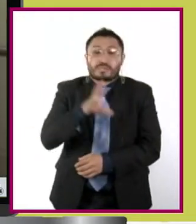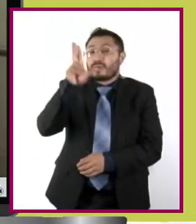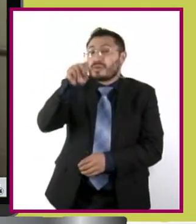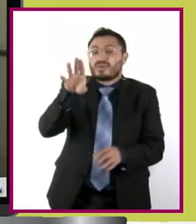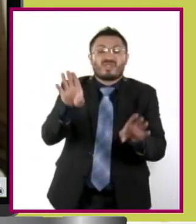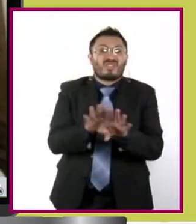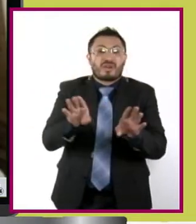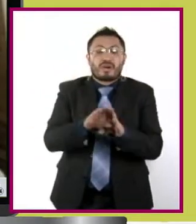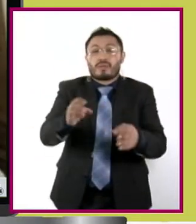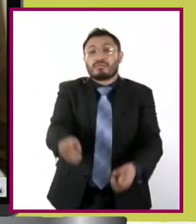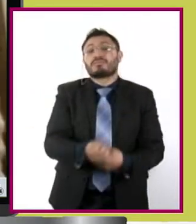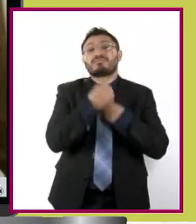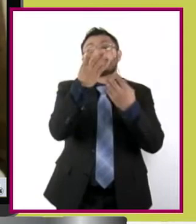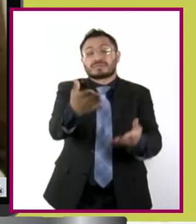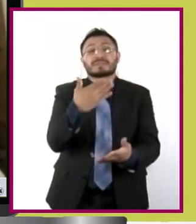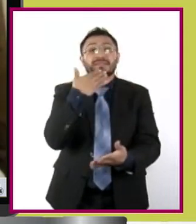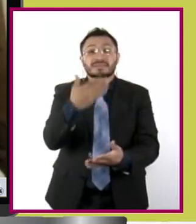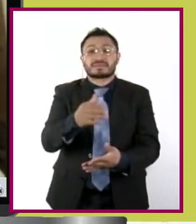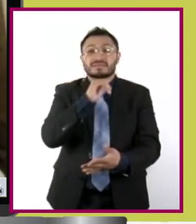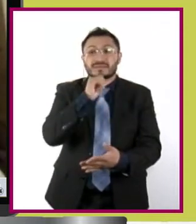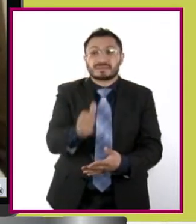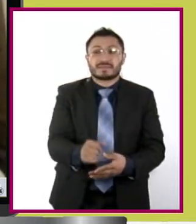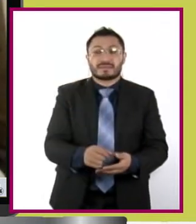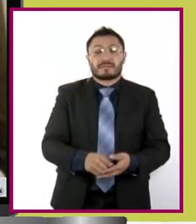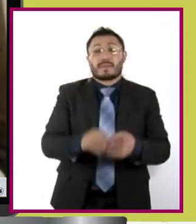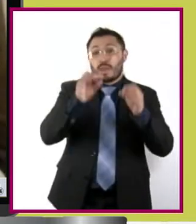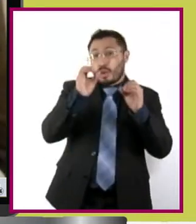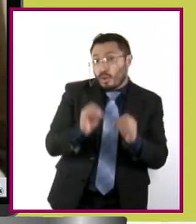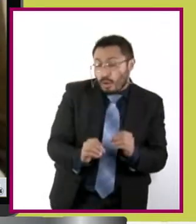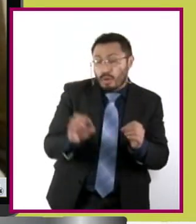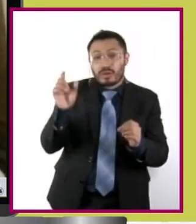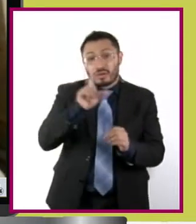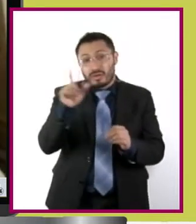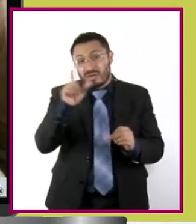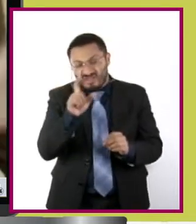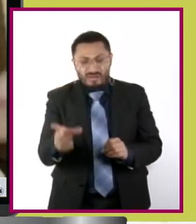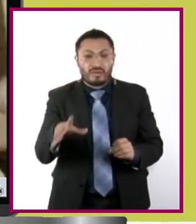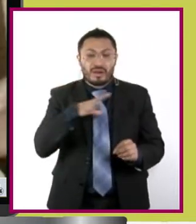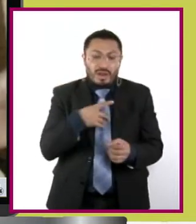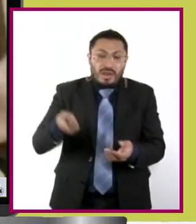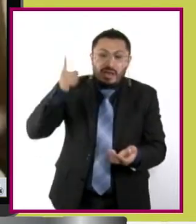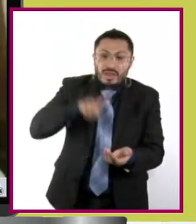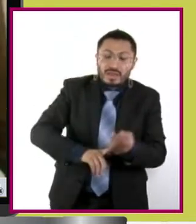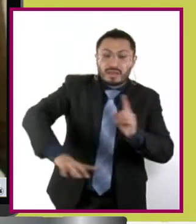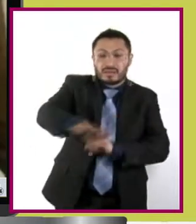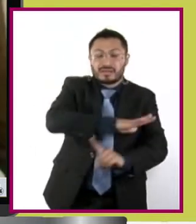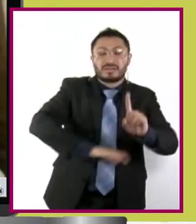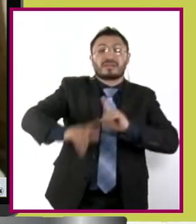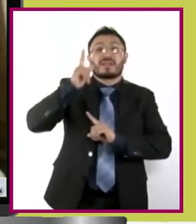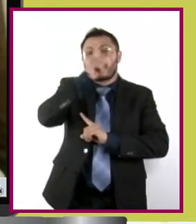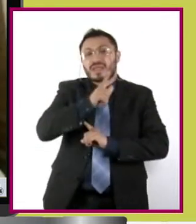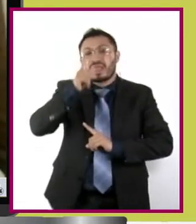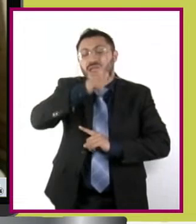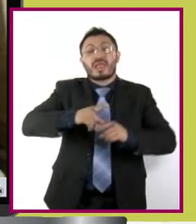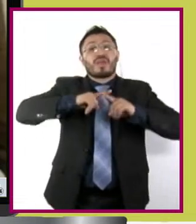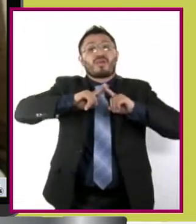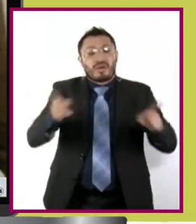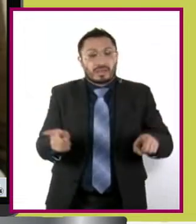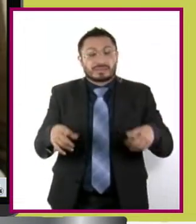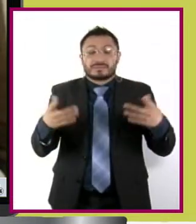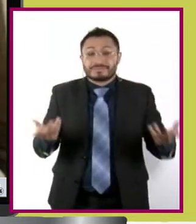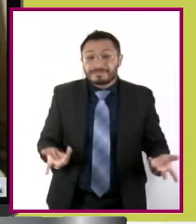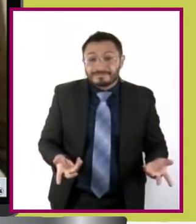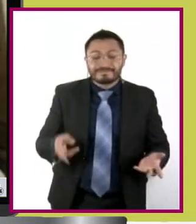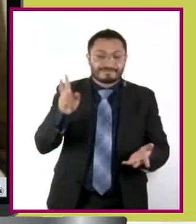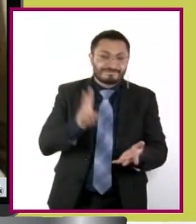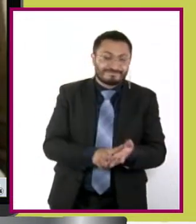que nos expresemos correctamente. O también cuando nos incorporamos a ámbitos en donde otra lengua es la que prevalece.